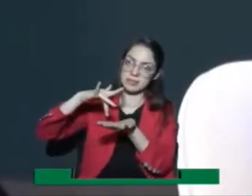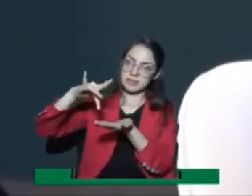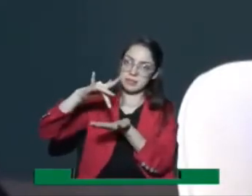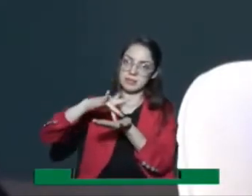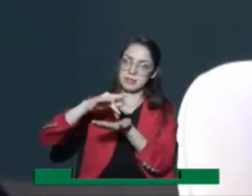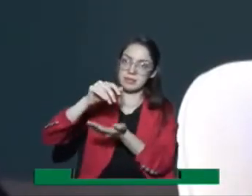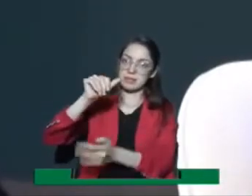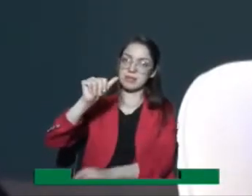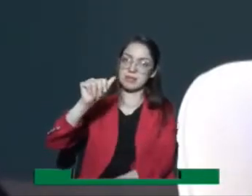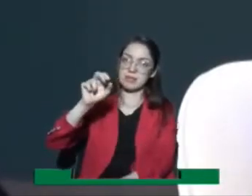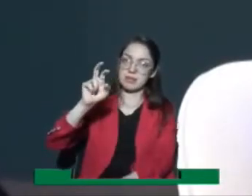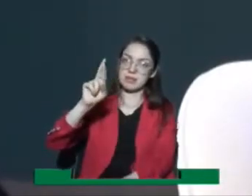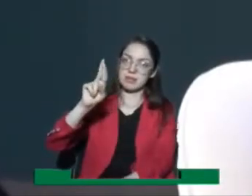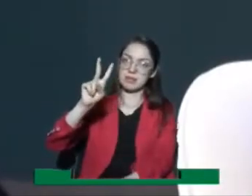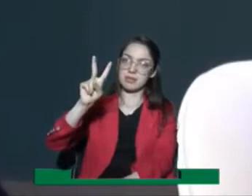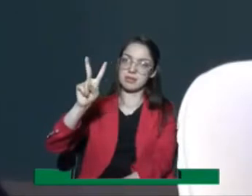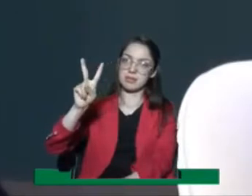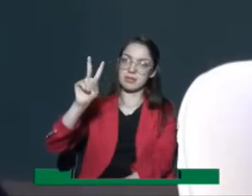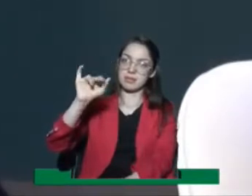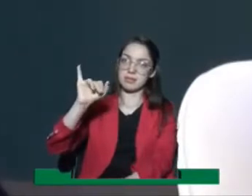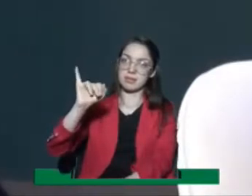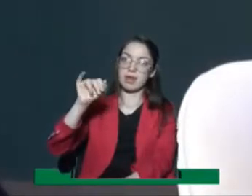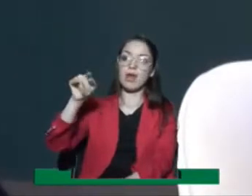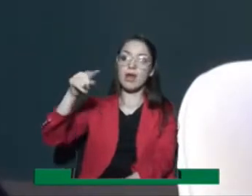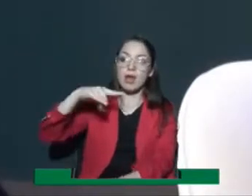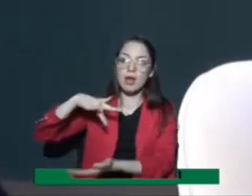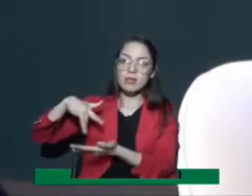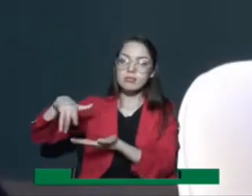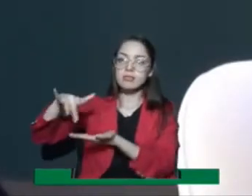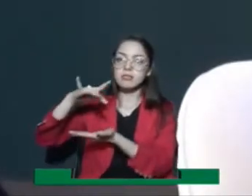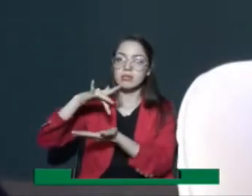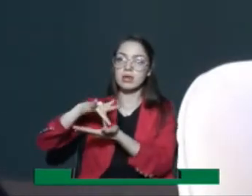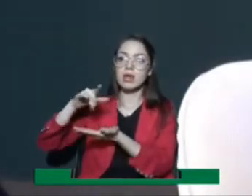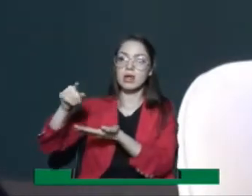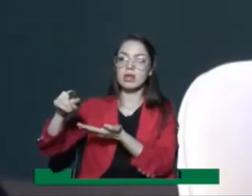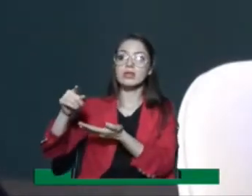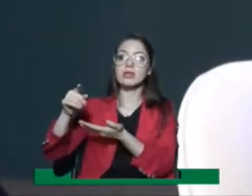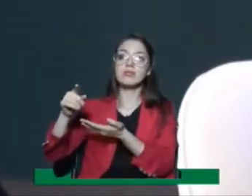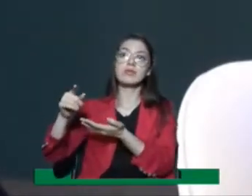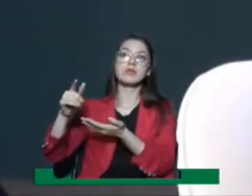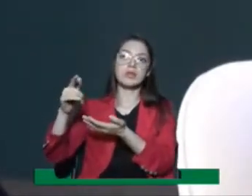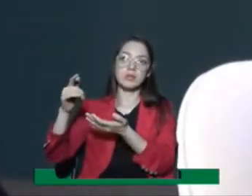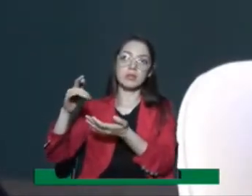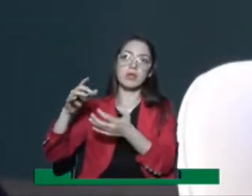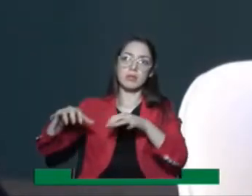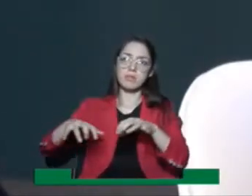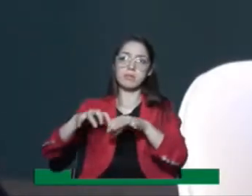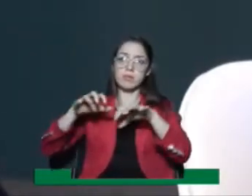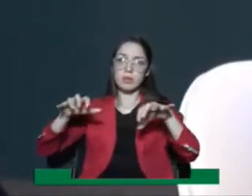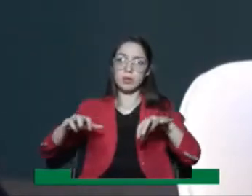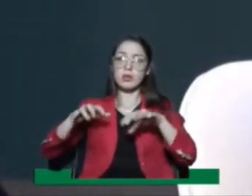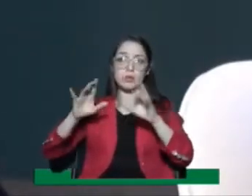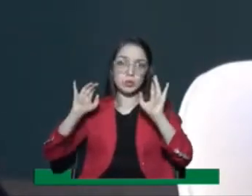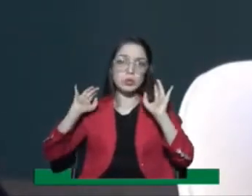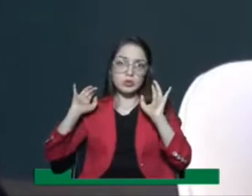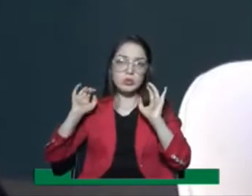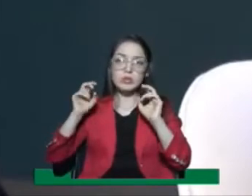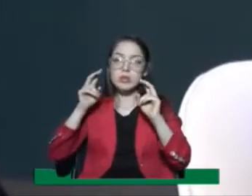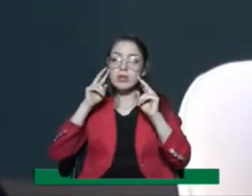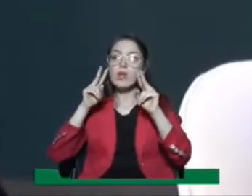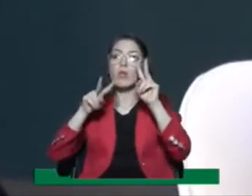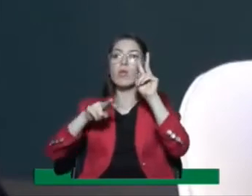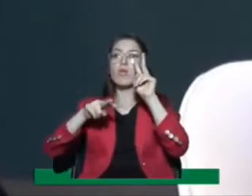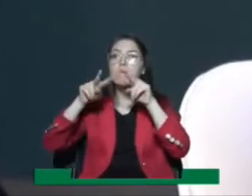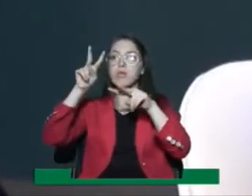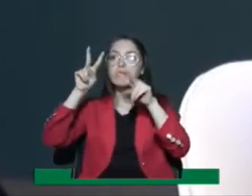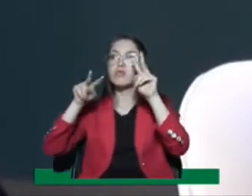sostenibles de colombia donde aunque hay actividades pagadas también tienen muchas zonas verdes en el chorro clarín